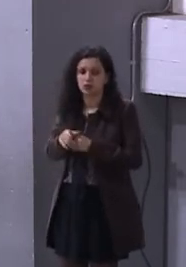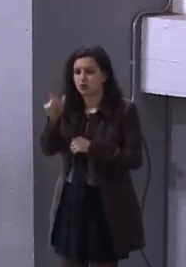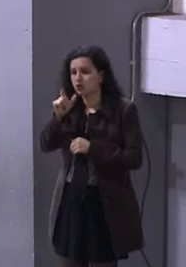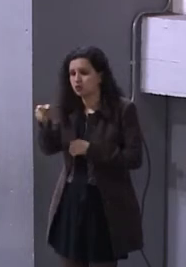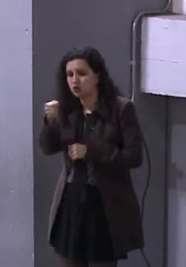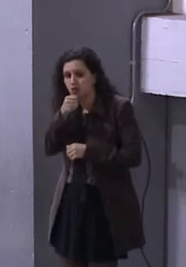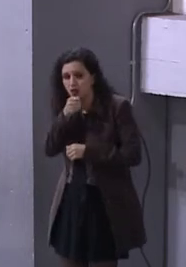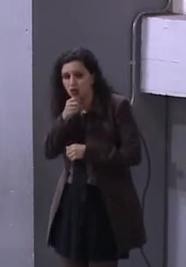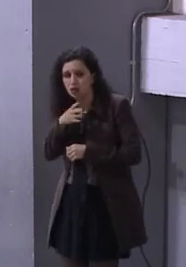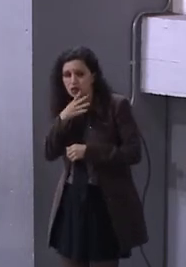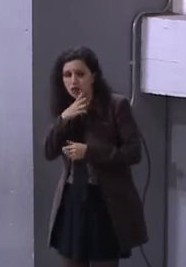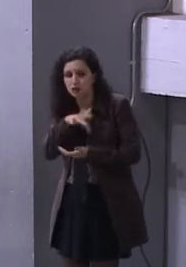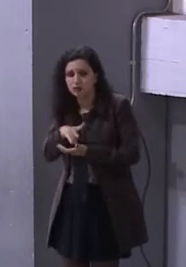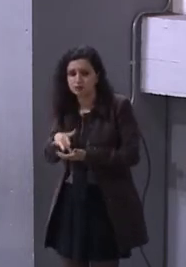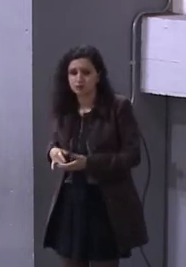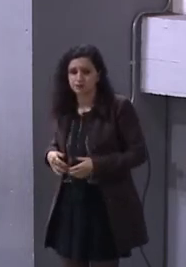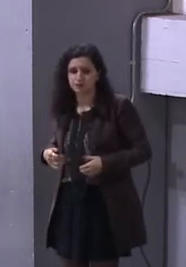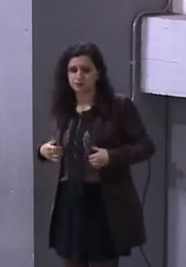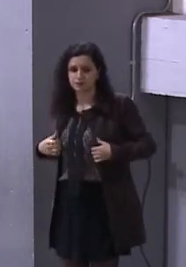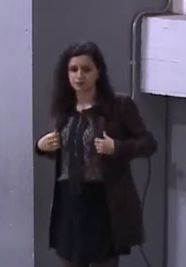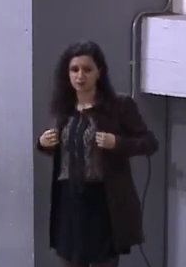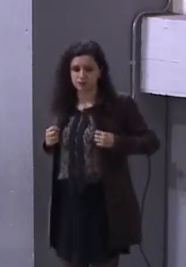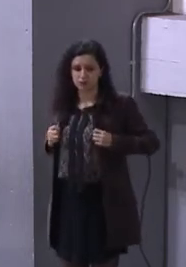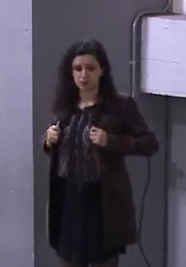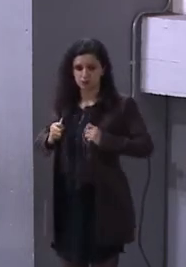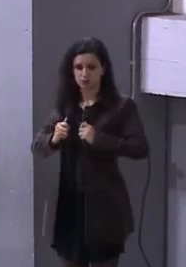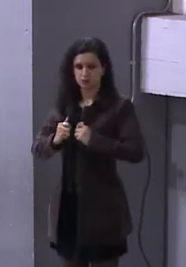los asistentes.